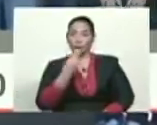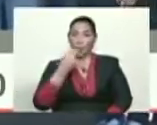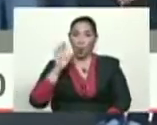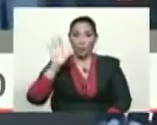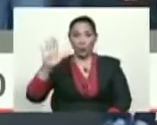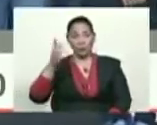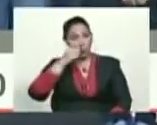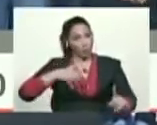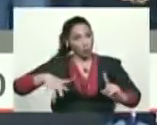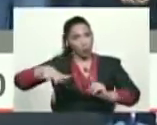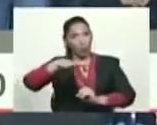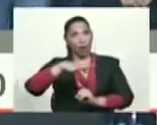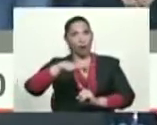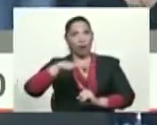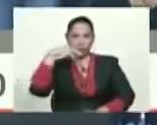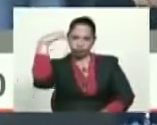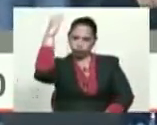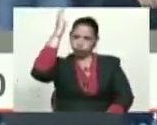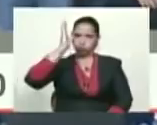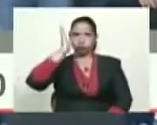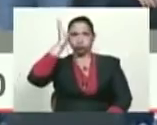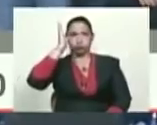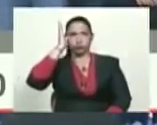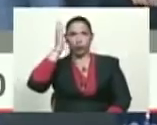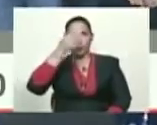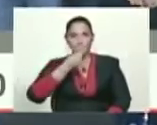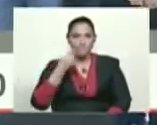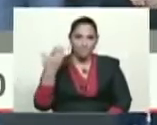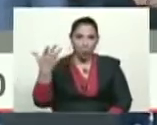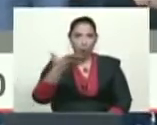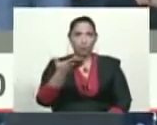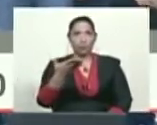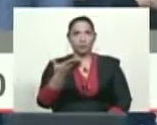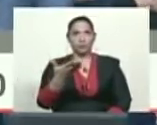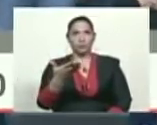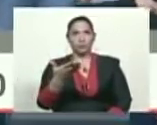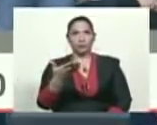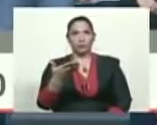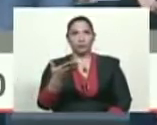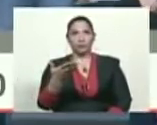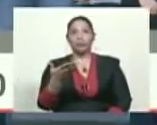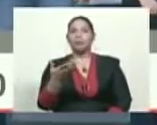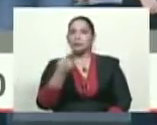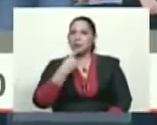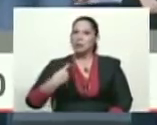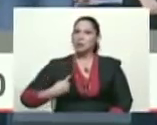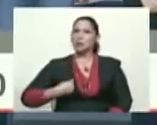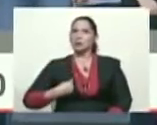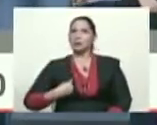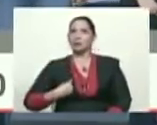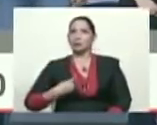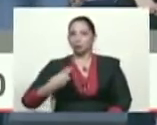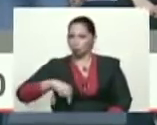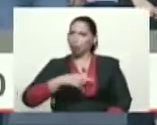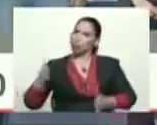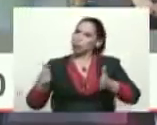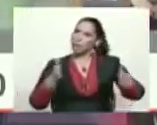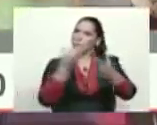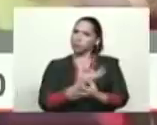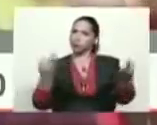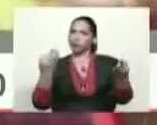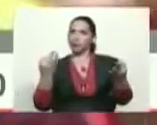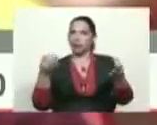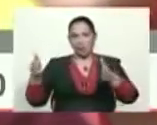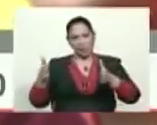del pueblo, la conciencia del pueblo, no hace otra cosa que indicarnos que vamos en el camino correcto,